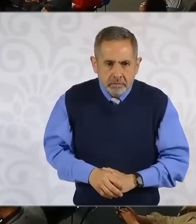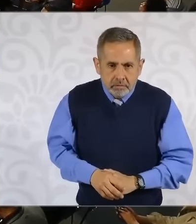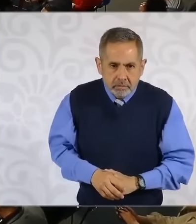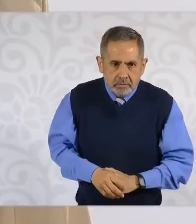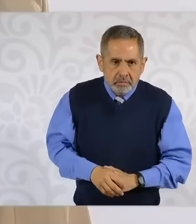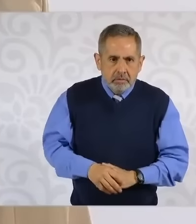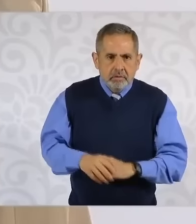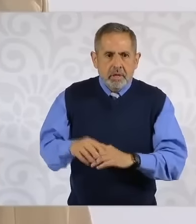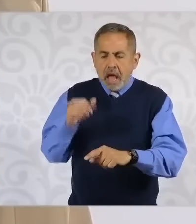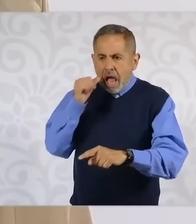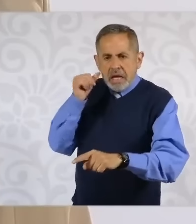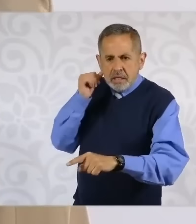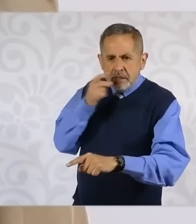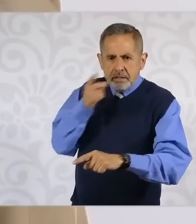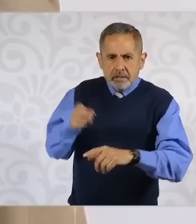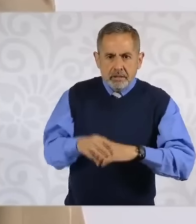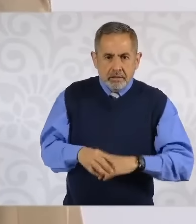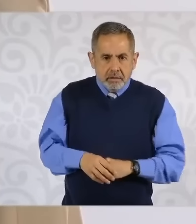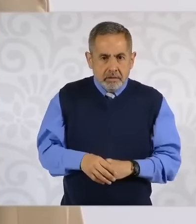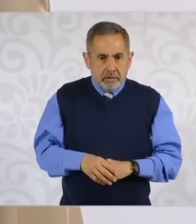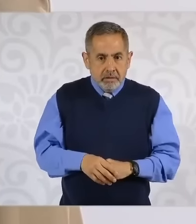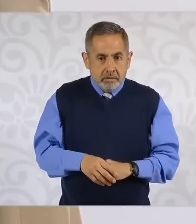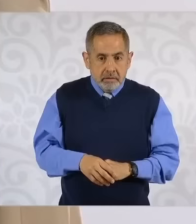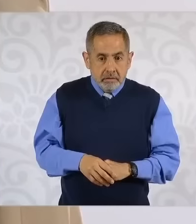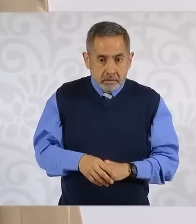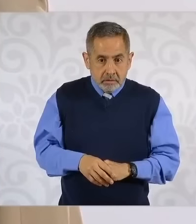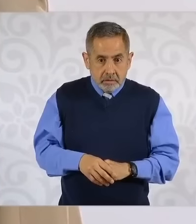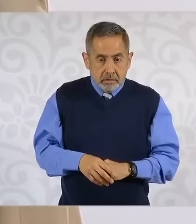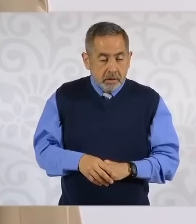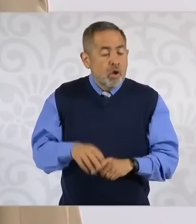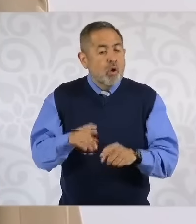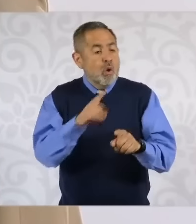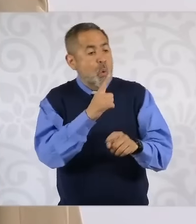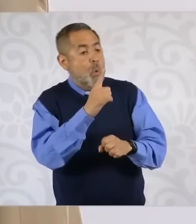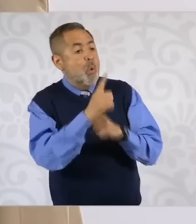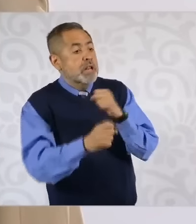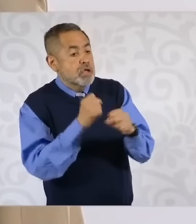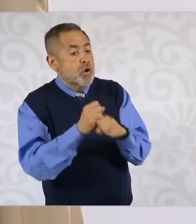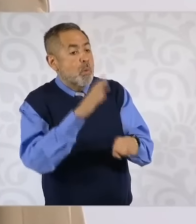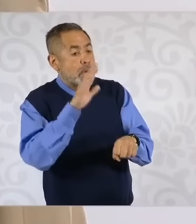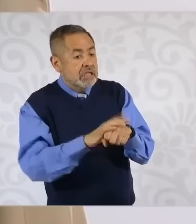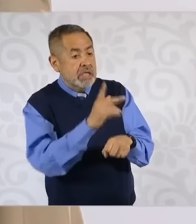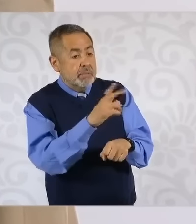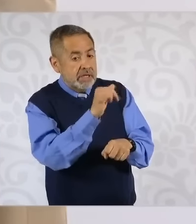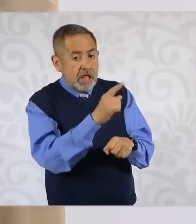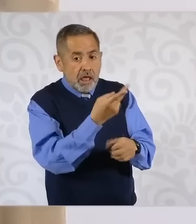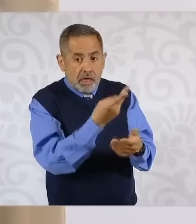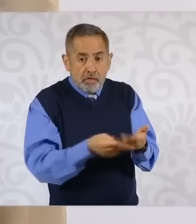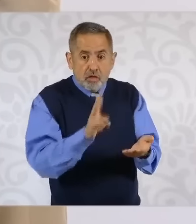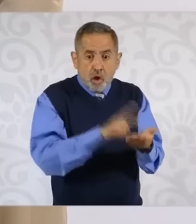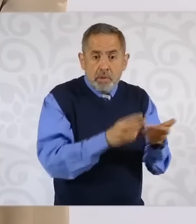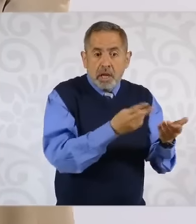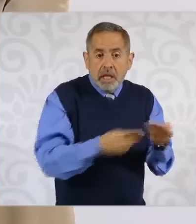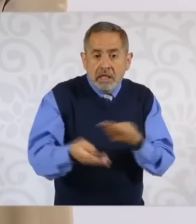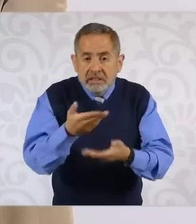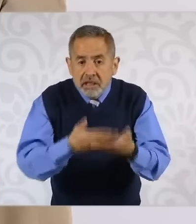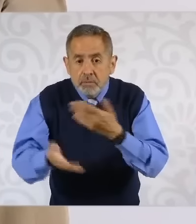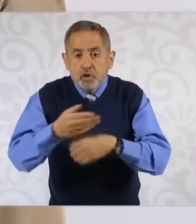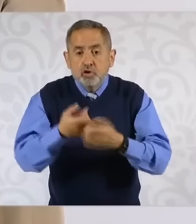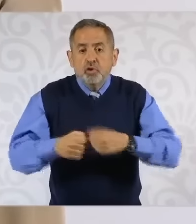¿Qué? Que no, el año social, más de internado médico de programa y también el servicio social, ay, qué bueno, me